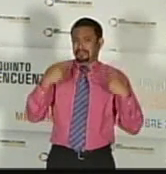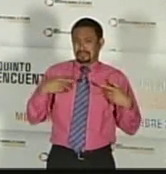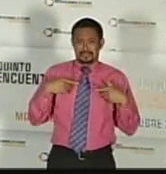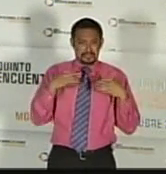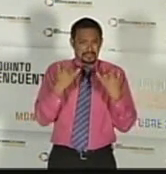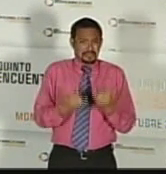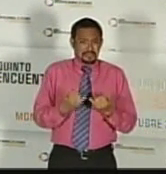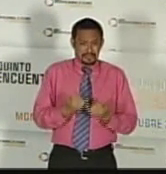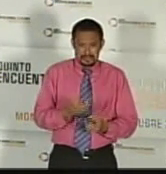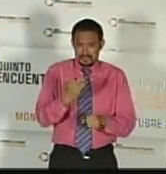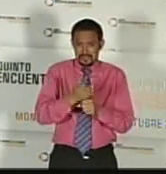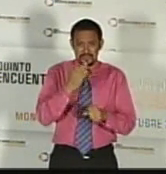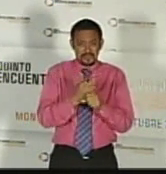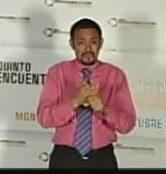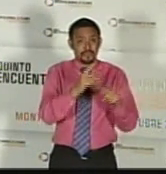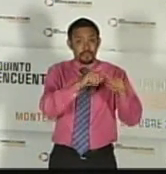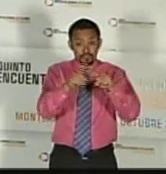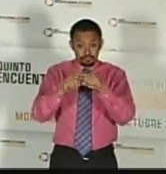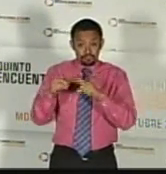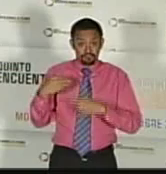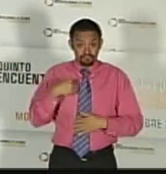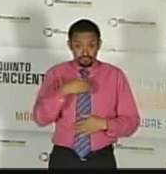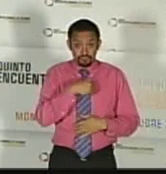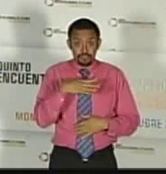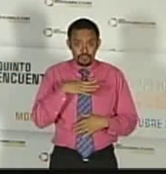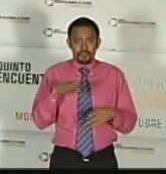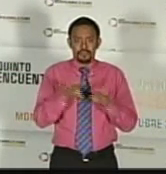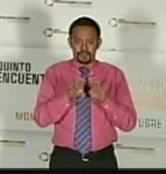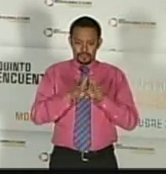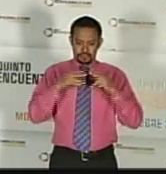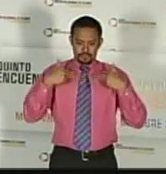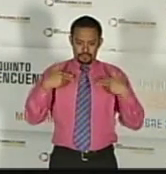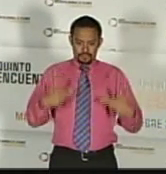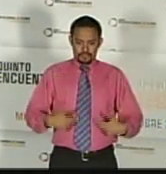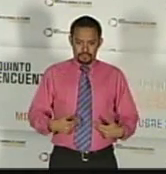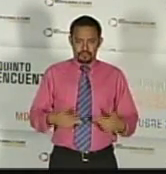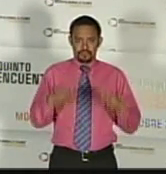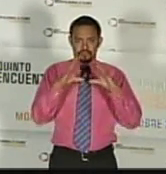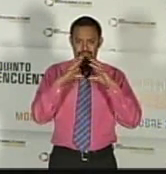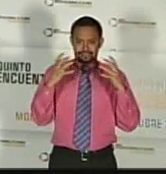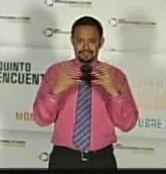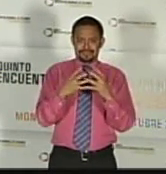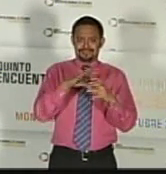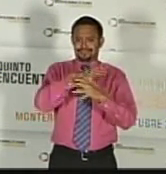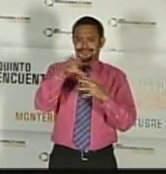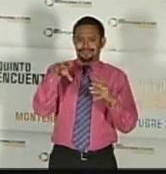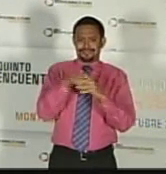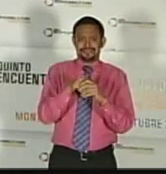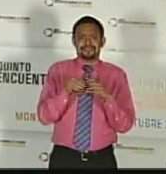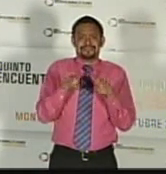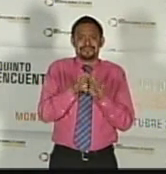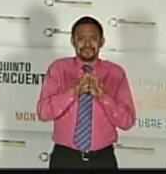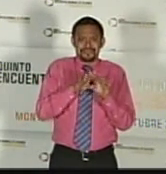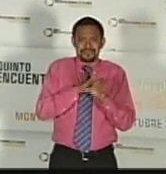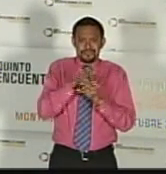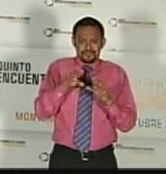instante, somos miembros de una ultrahumanidad que está haciéndose